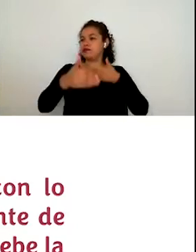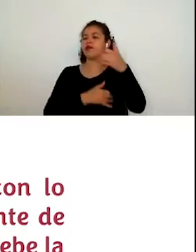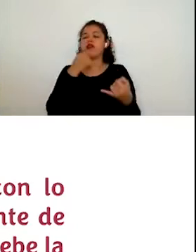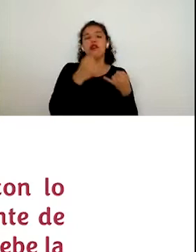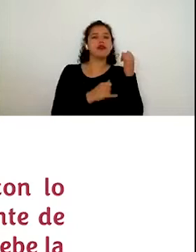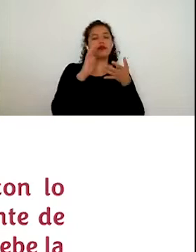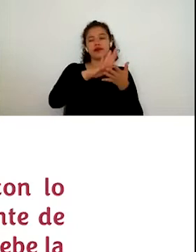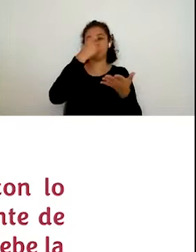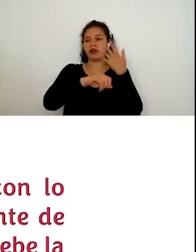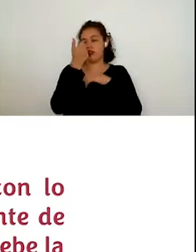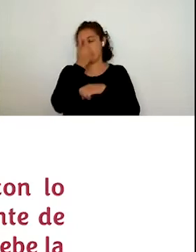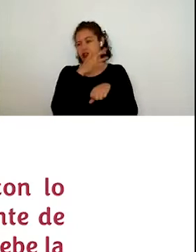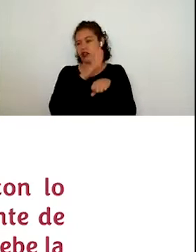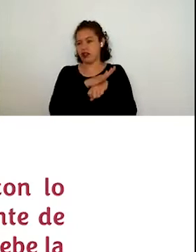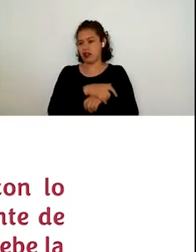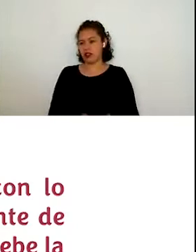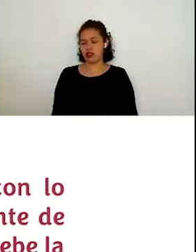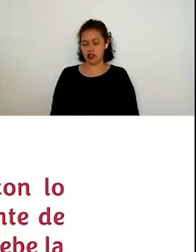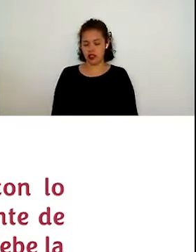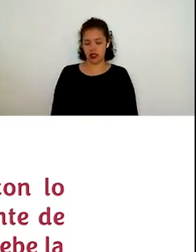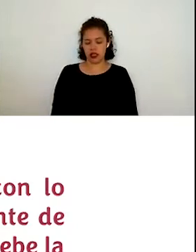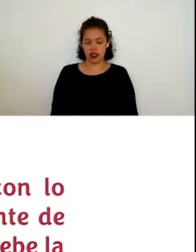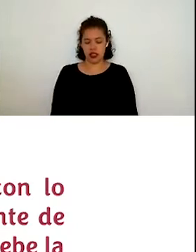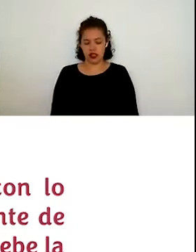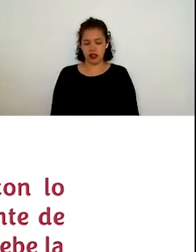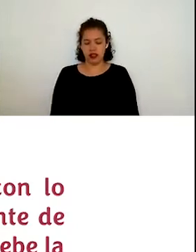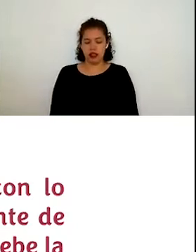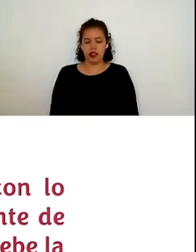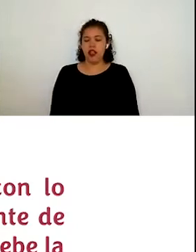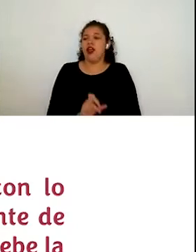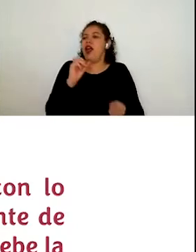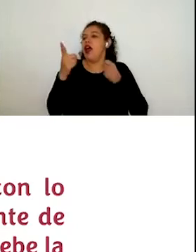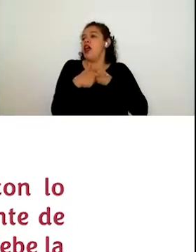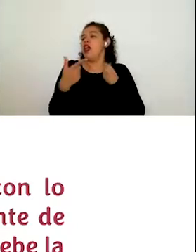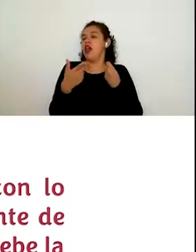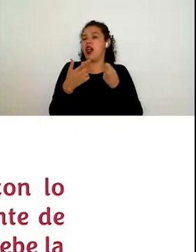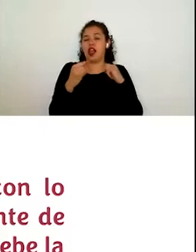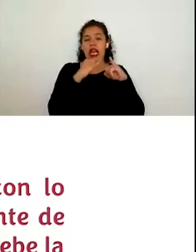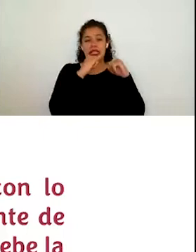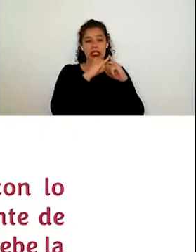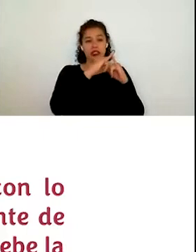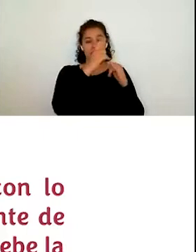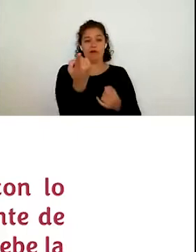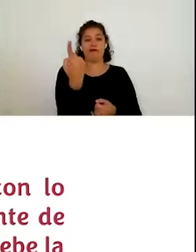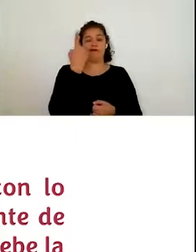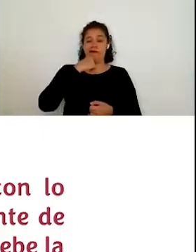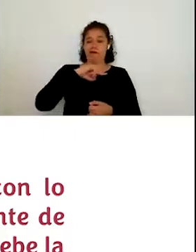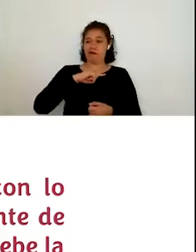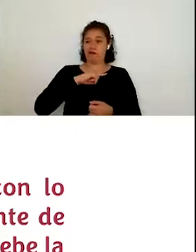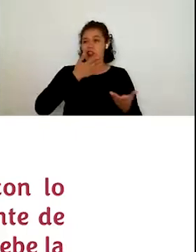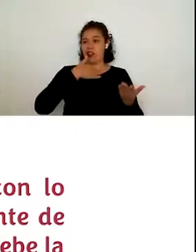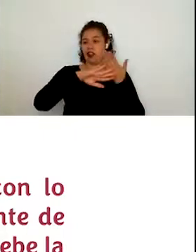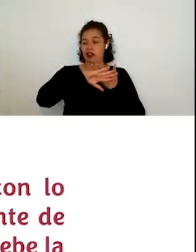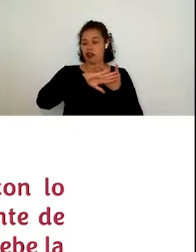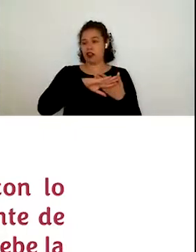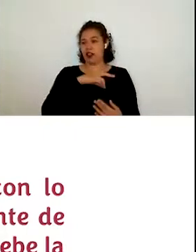administrativo, de alguna demanda que tenga la institución en su contra, tienen que hacerla